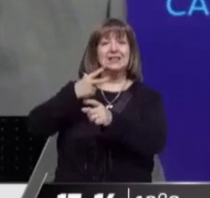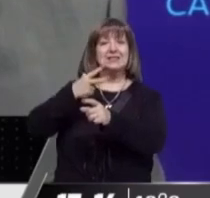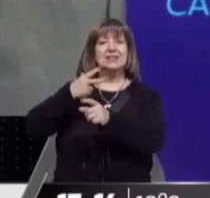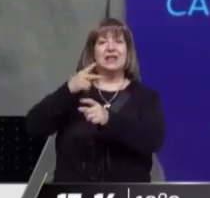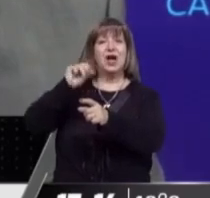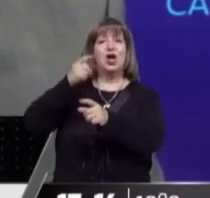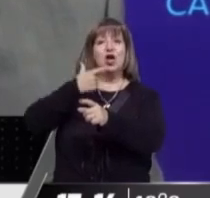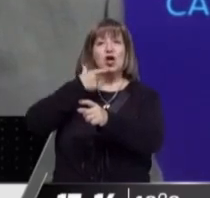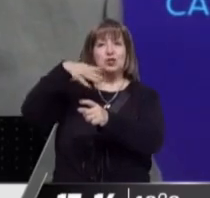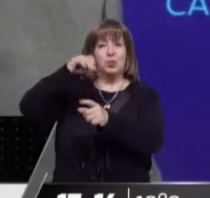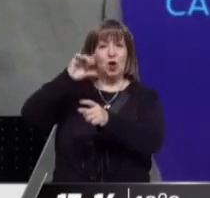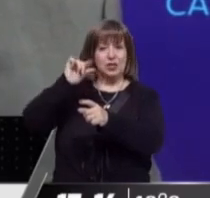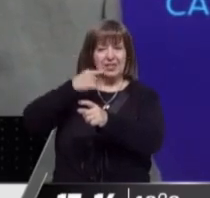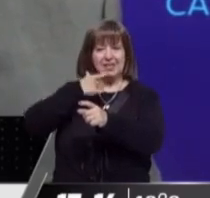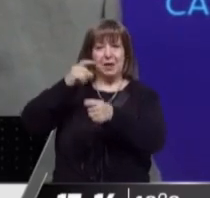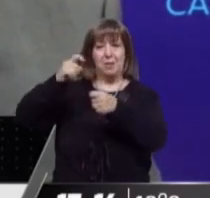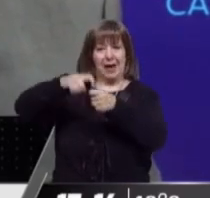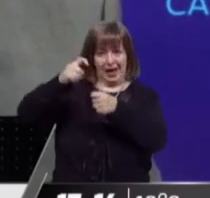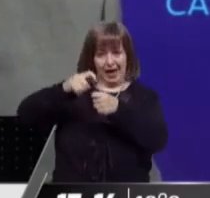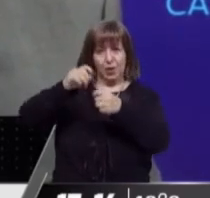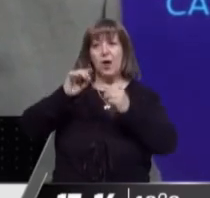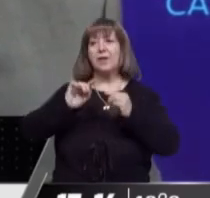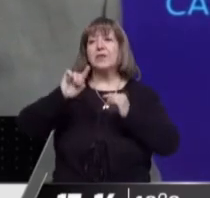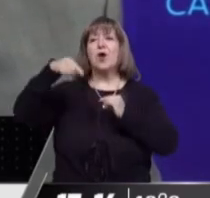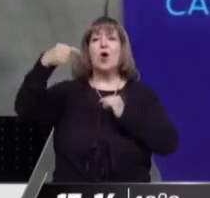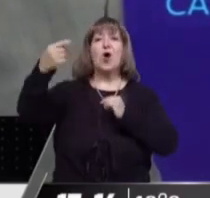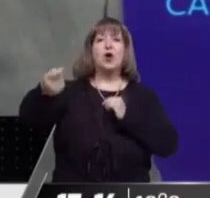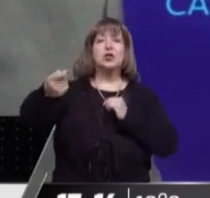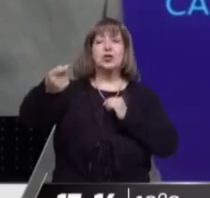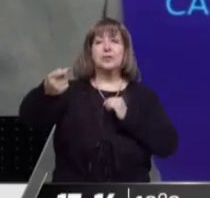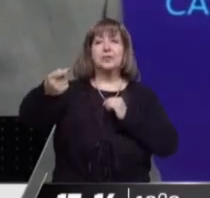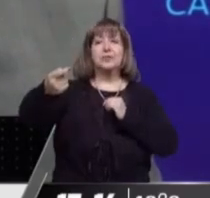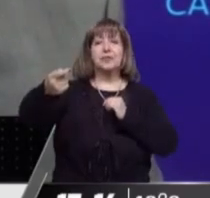Los Molles, pero no está en Los Molles, pero es en Malargüe,